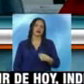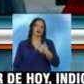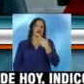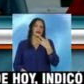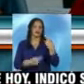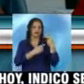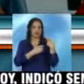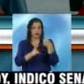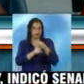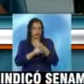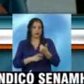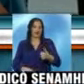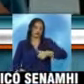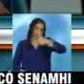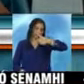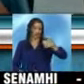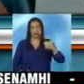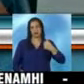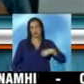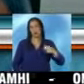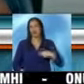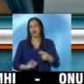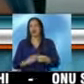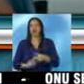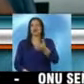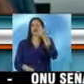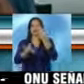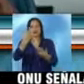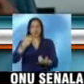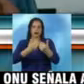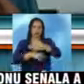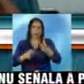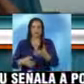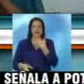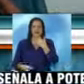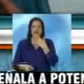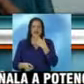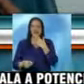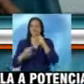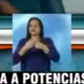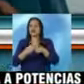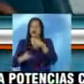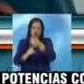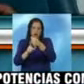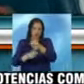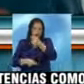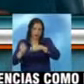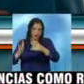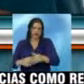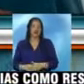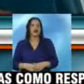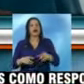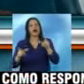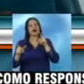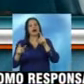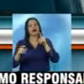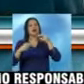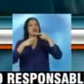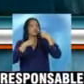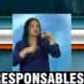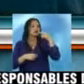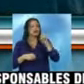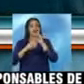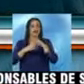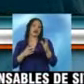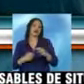los funcionarios de la municipalidad, que quemaron dos quioscos, pero fueron originados por los mismos quiosqueros, según decían en la noticia en la televisión, que era en